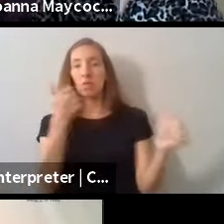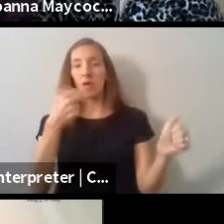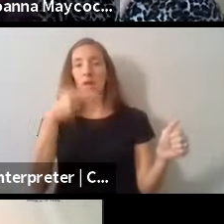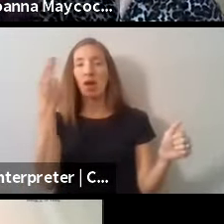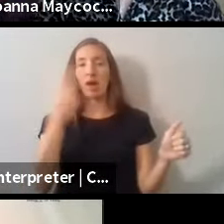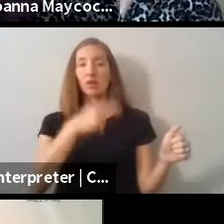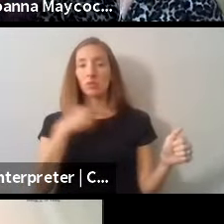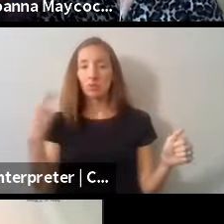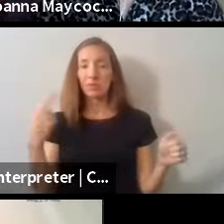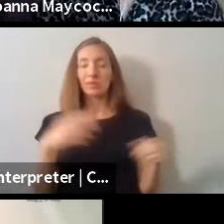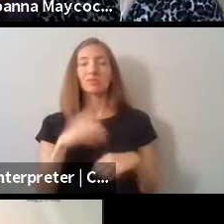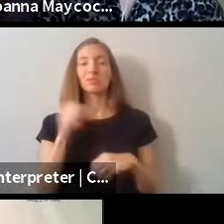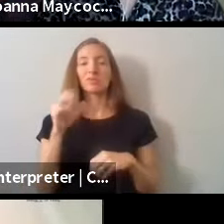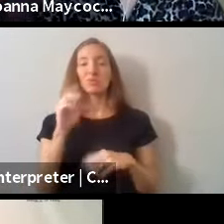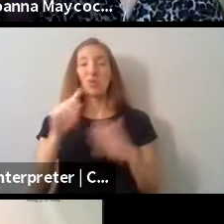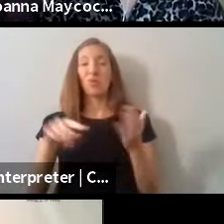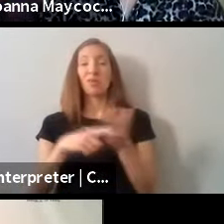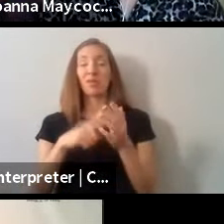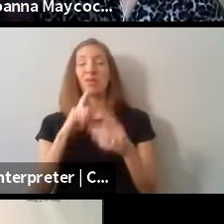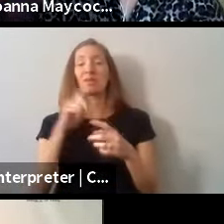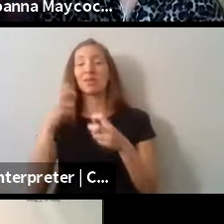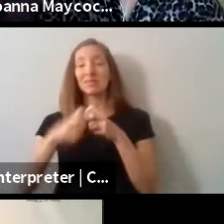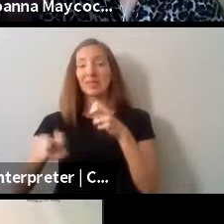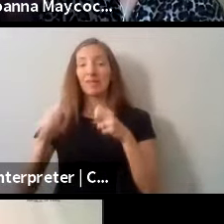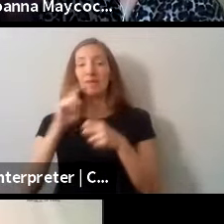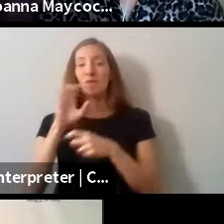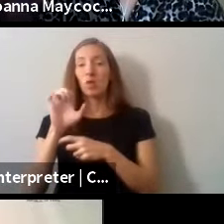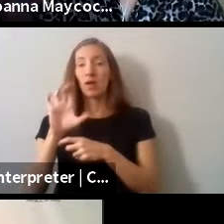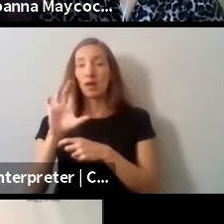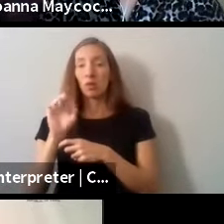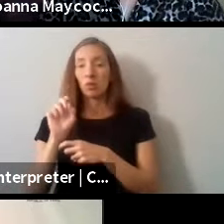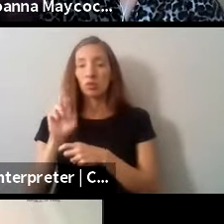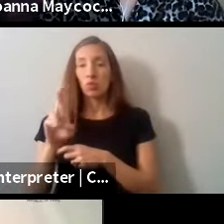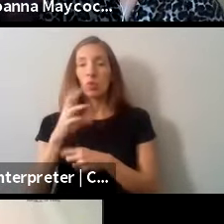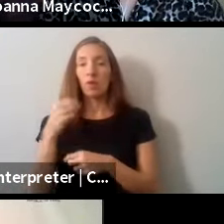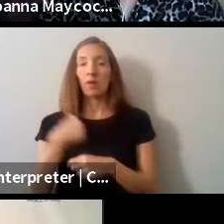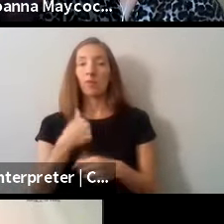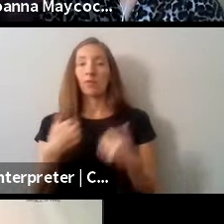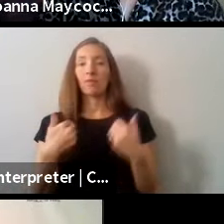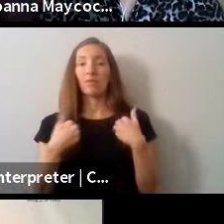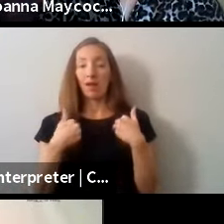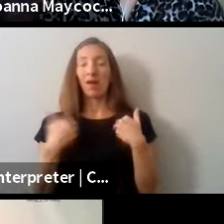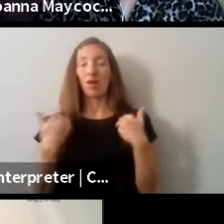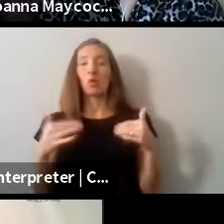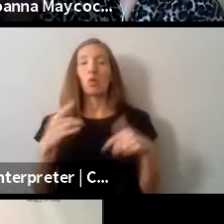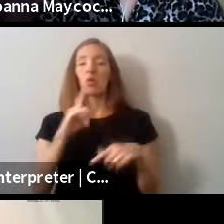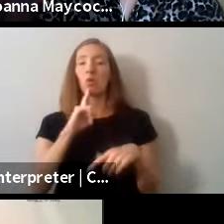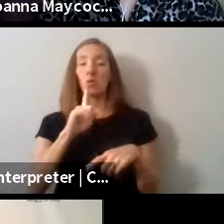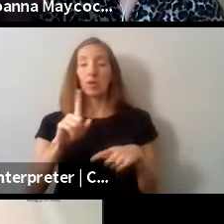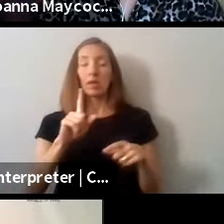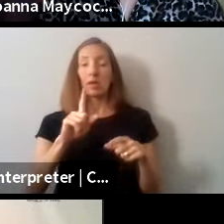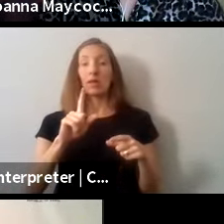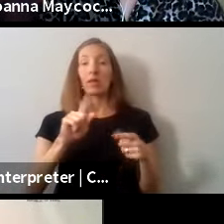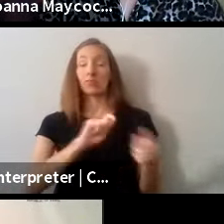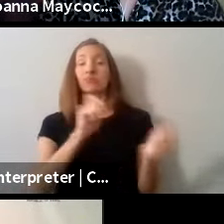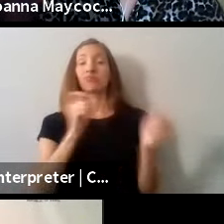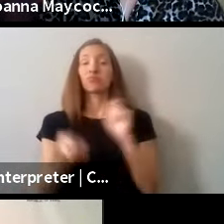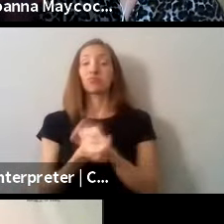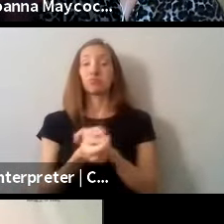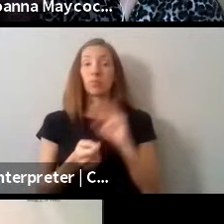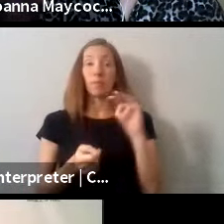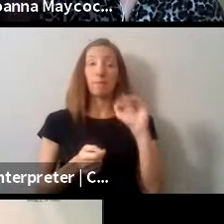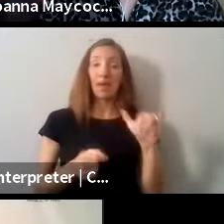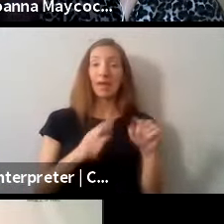junio, debido al alto número de violencias contra niños, niñas y mujeres, reportando también femicidios. Y en cuanto